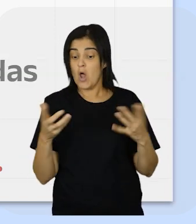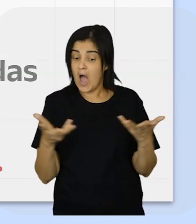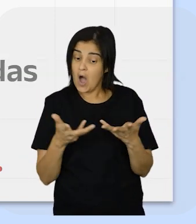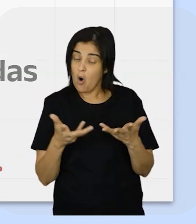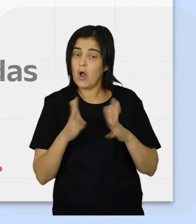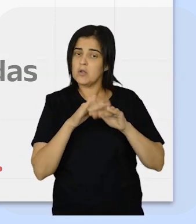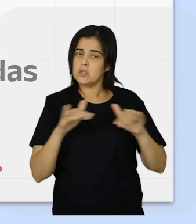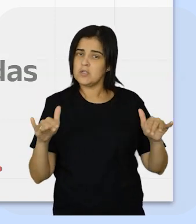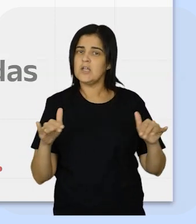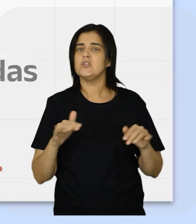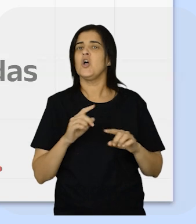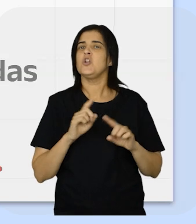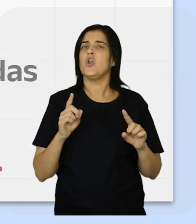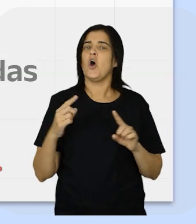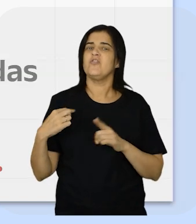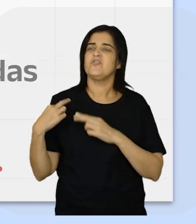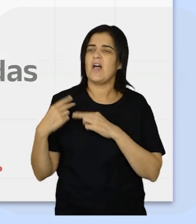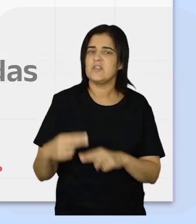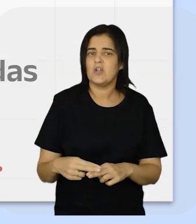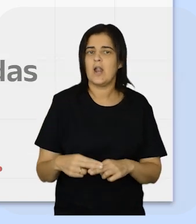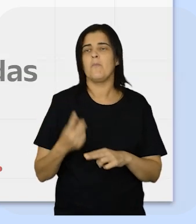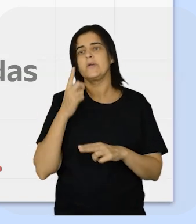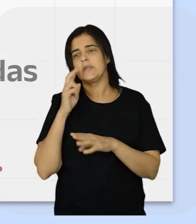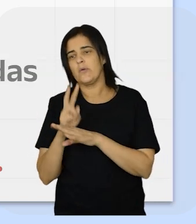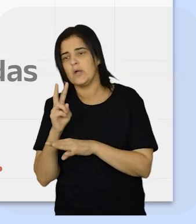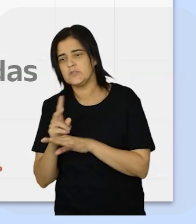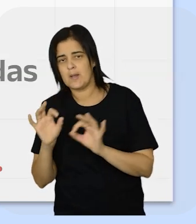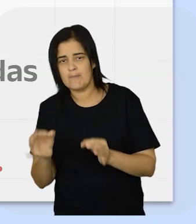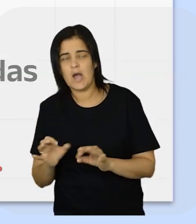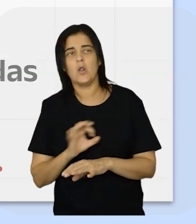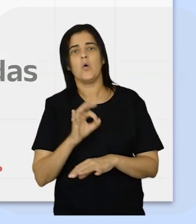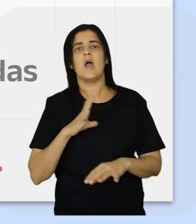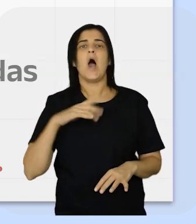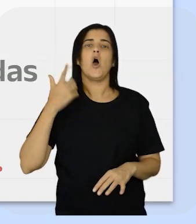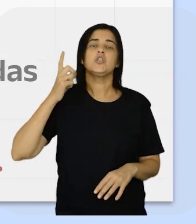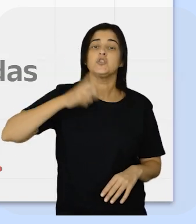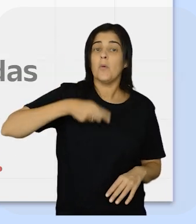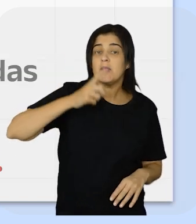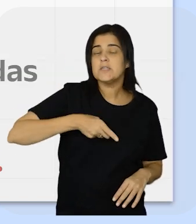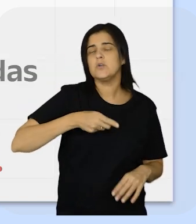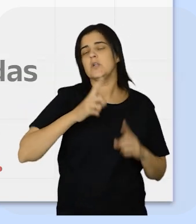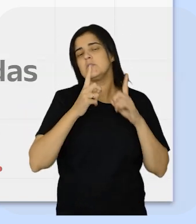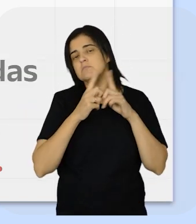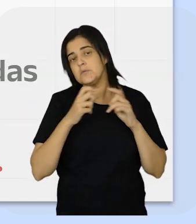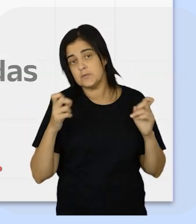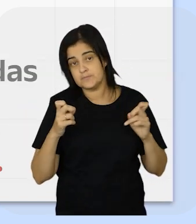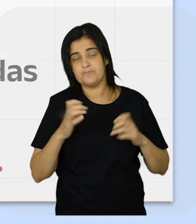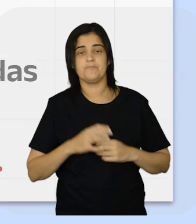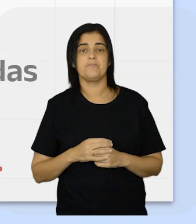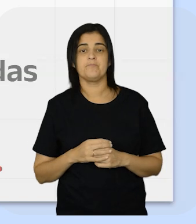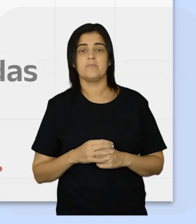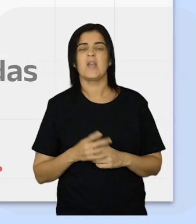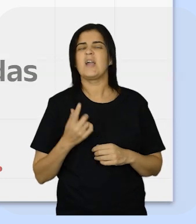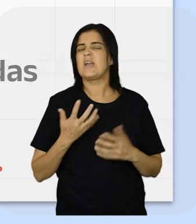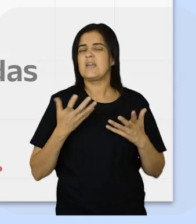alumnos son no tradicionales, o porque tienen que cuidar a sus hermanos, o porque tienen otras obligaciones, etc. ¿Y en